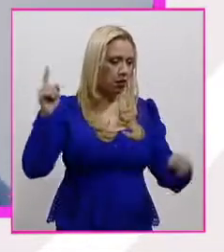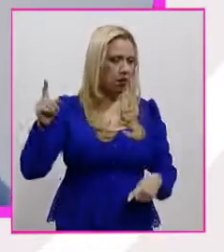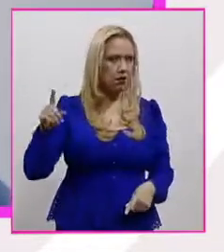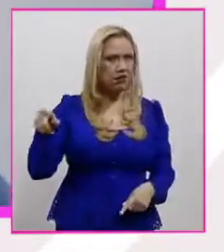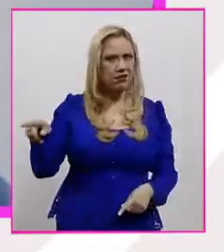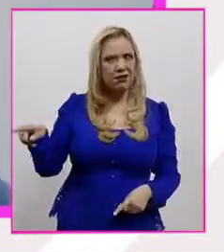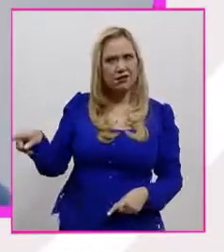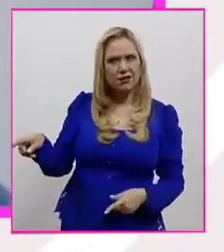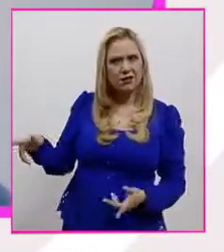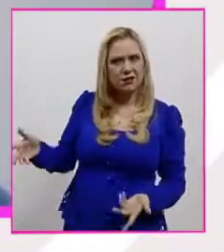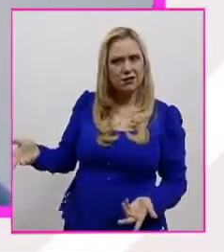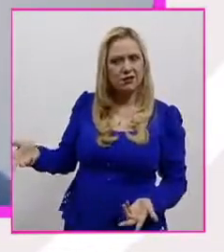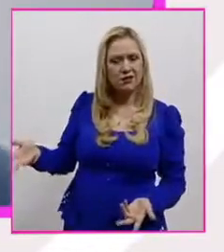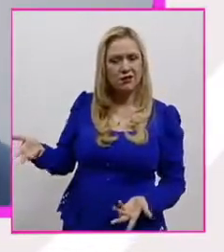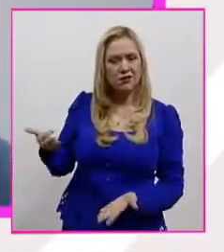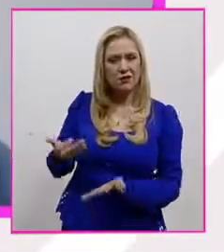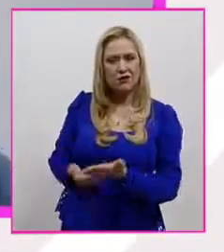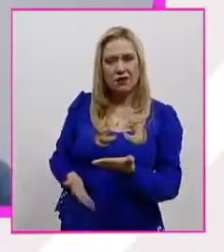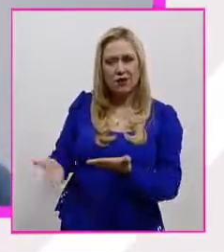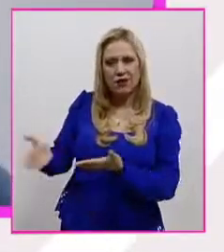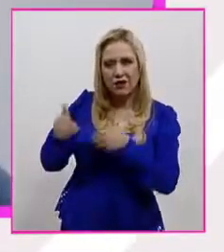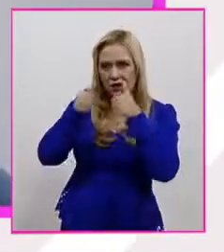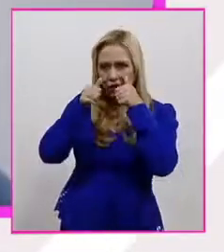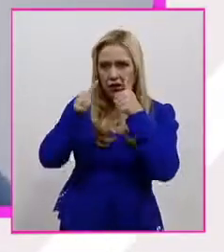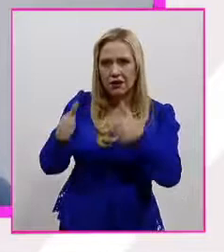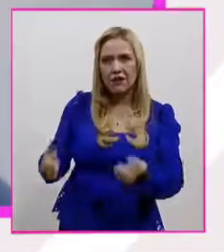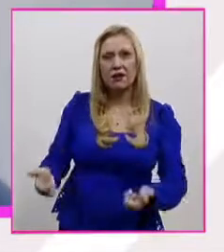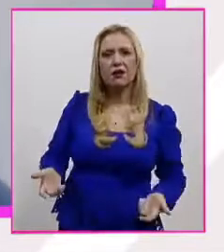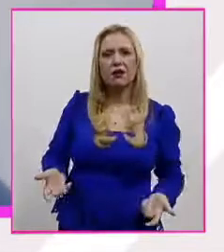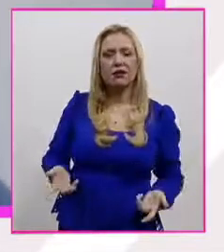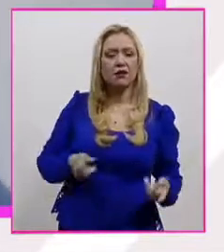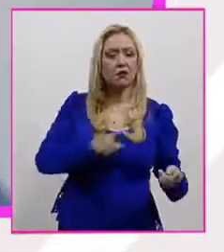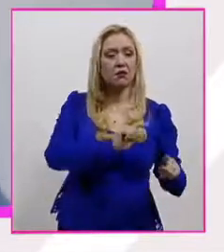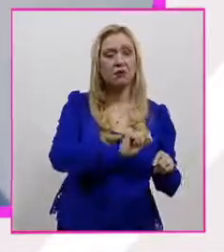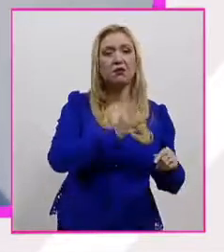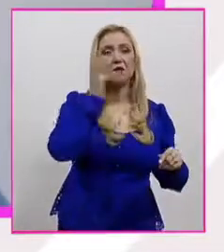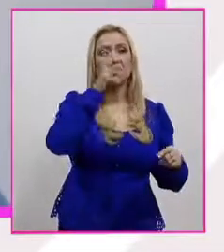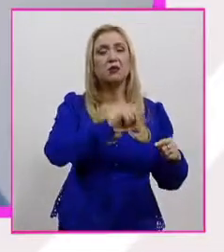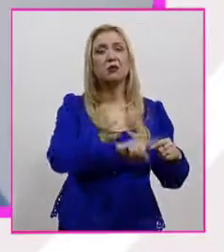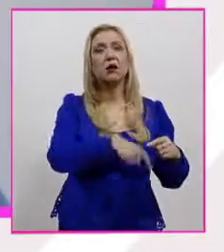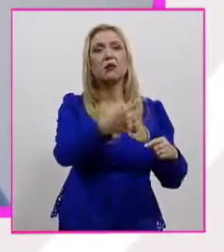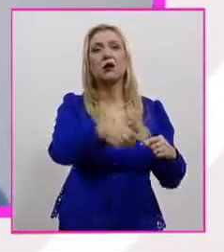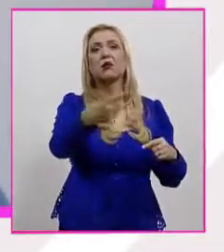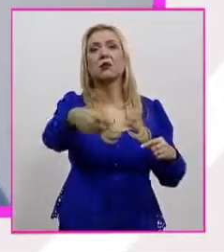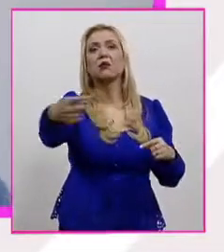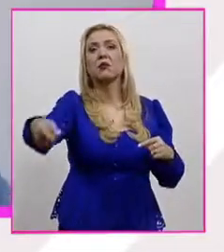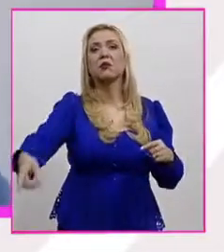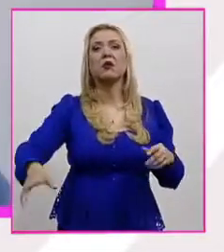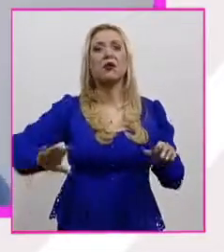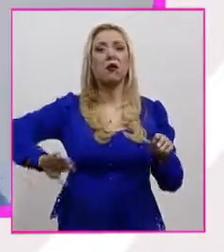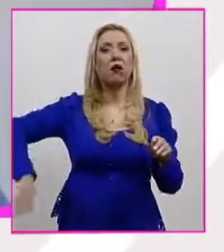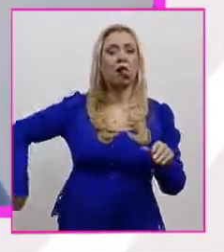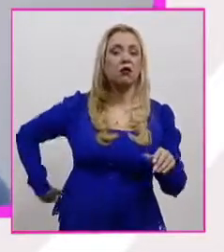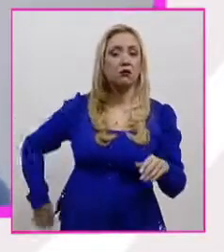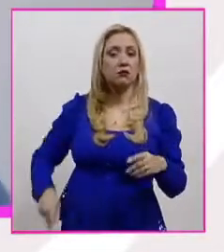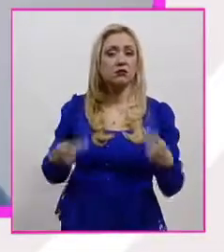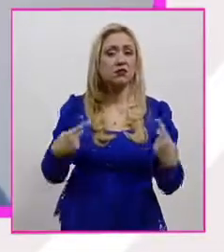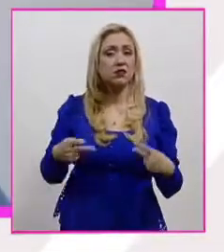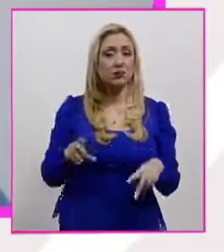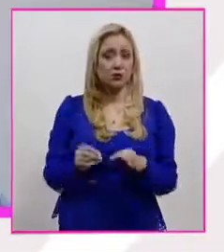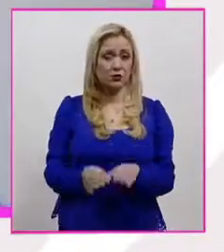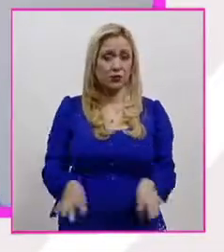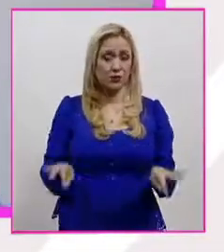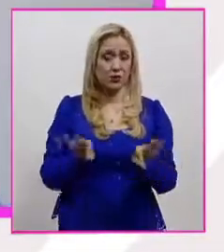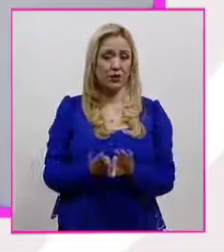desigual dentro del sistema educativo y la reproduces, ¿no? Eh, entonces, sí, tenemos solo estas